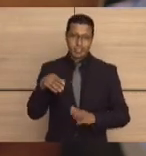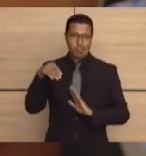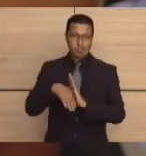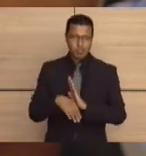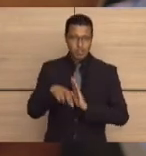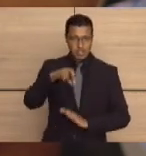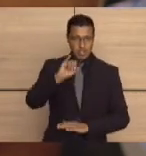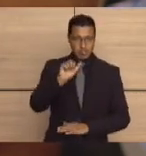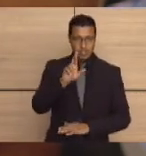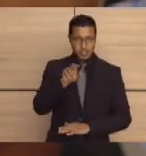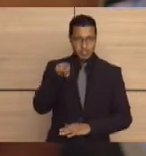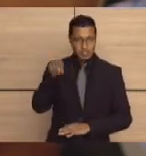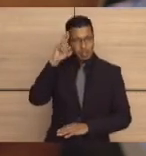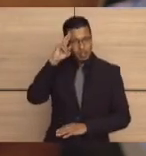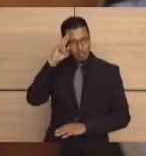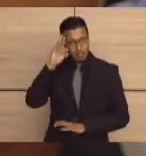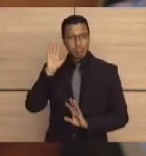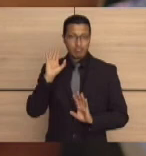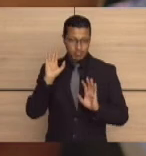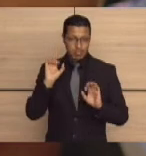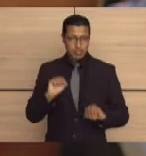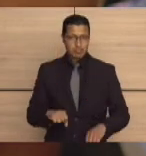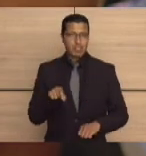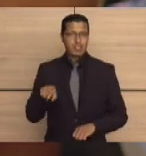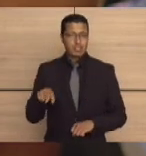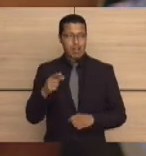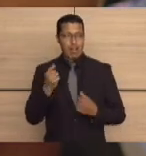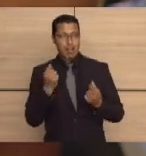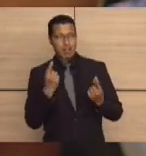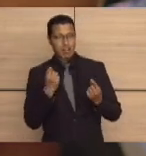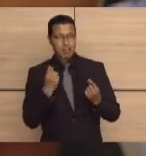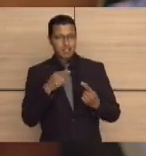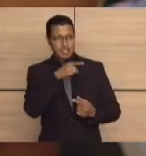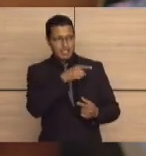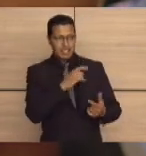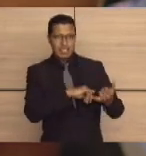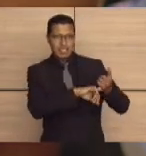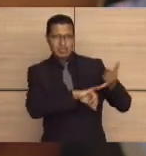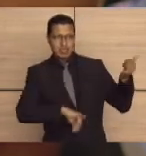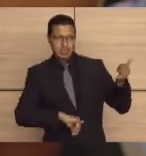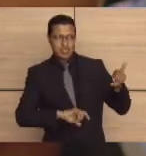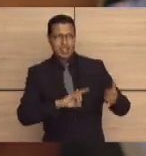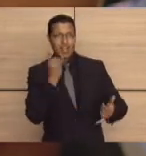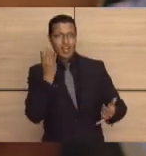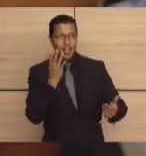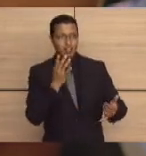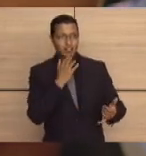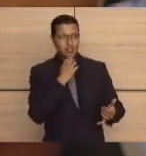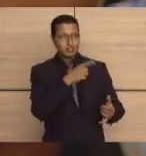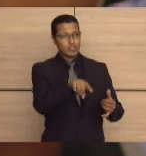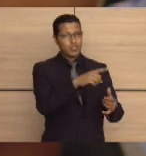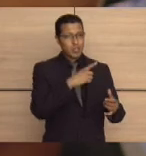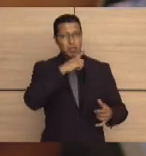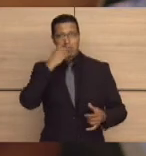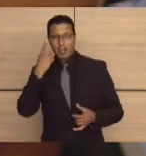Piar no tuviera algo de razón. Piar comprendió que esa independencia iba a quedar en manos de los blancos criollos